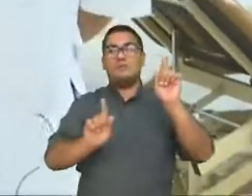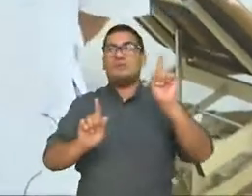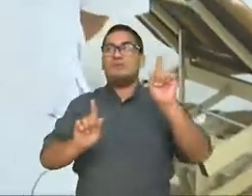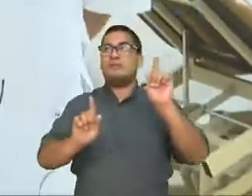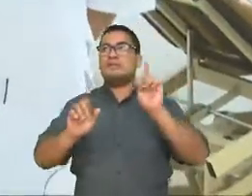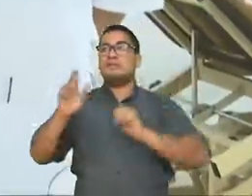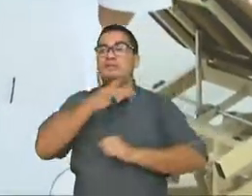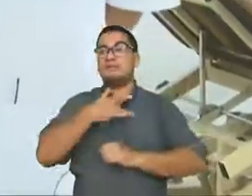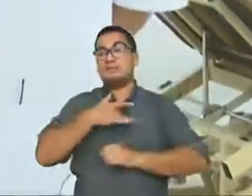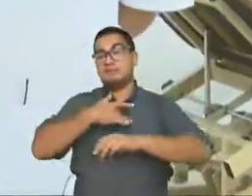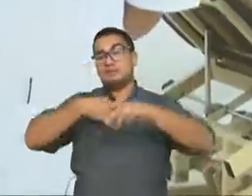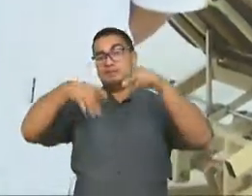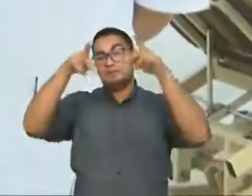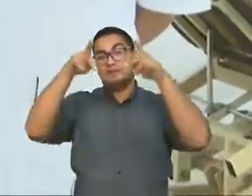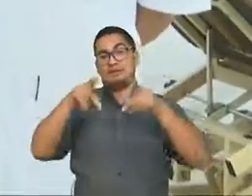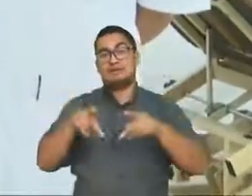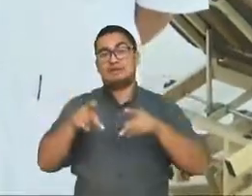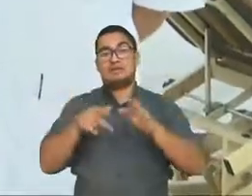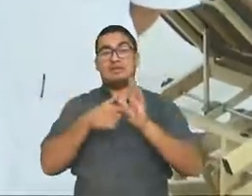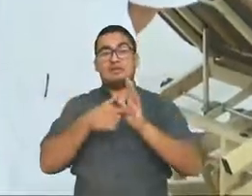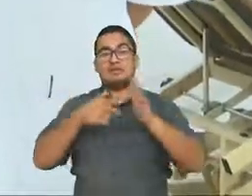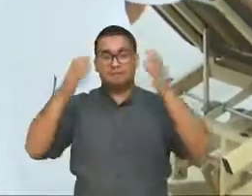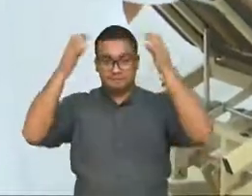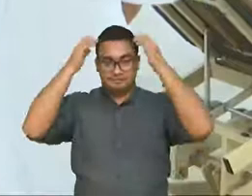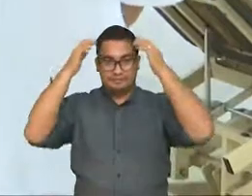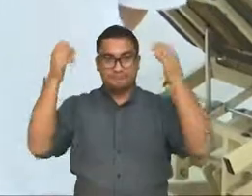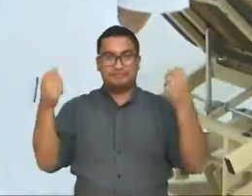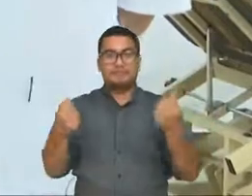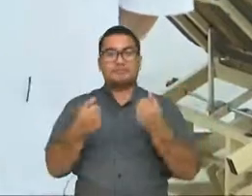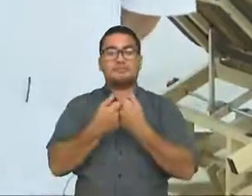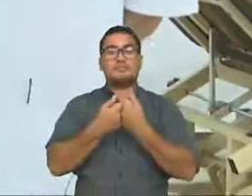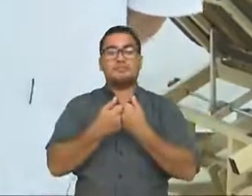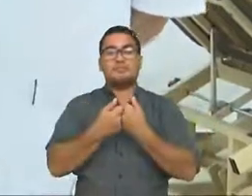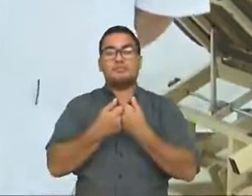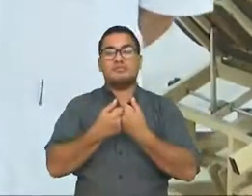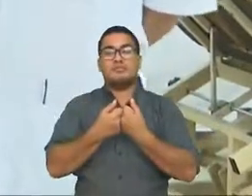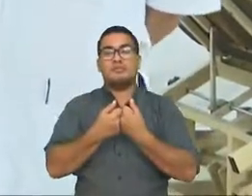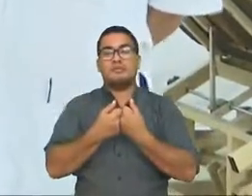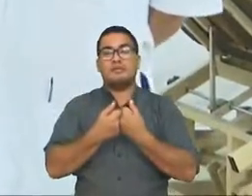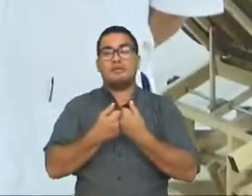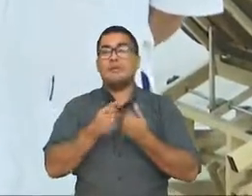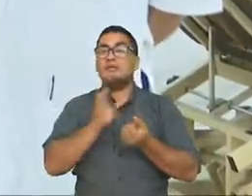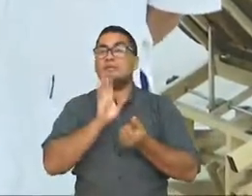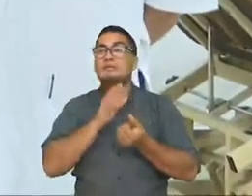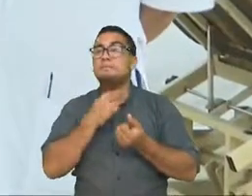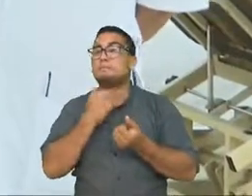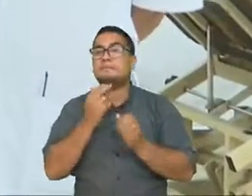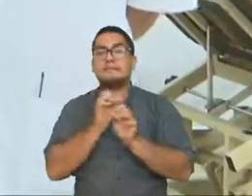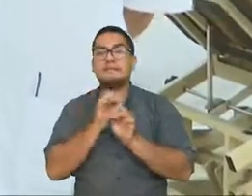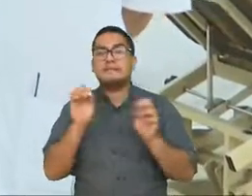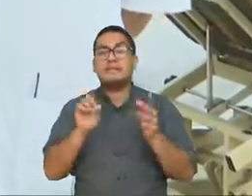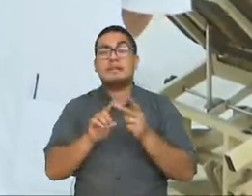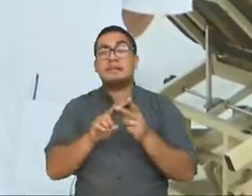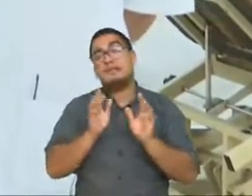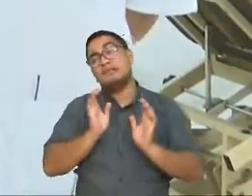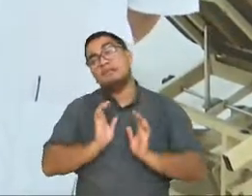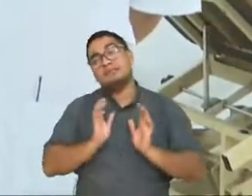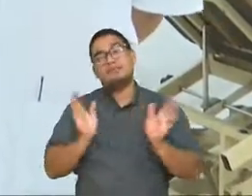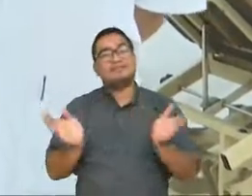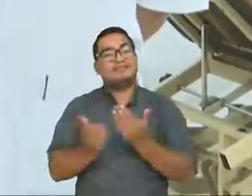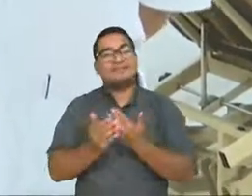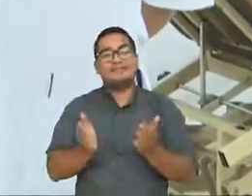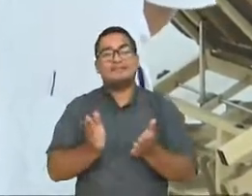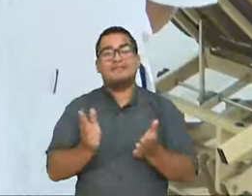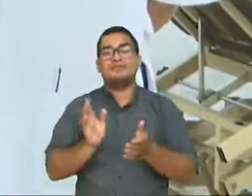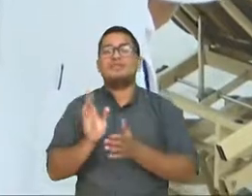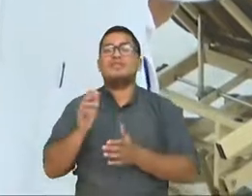Hablemos del paciente que tuvo un trauma craneoencefálico y que perdió el habla, perdió la movilidad. ¿Cuántos